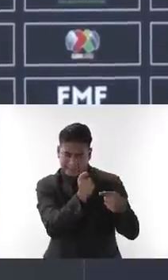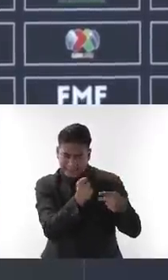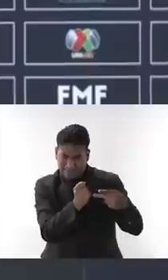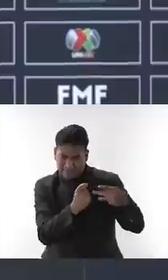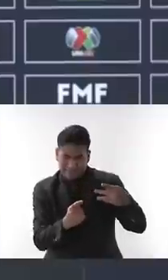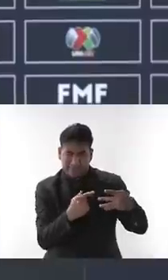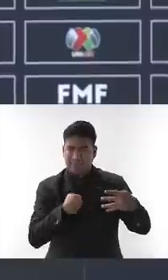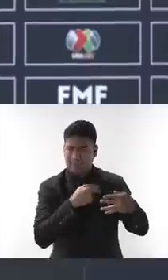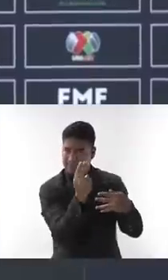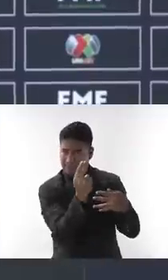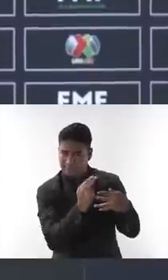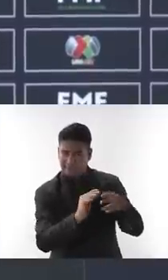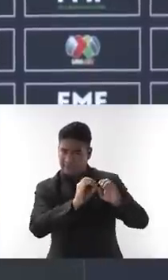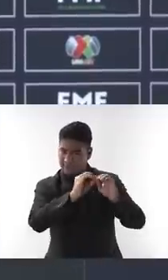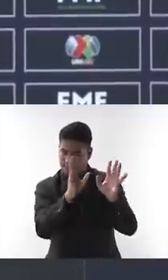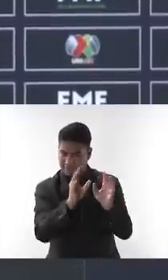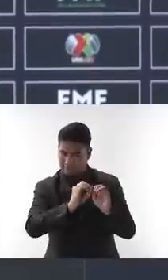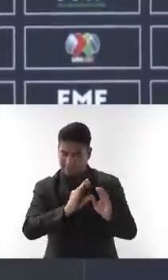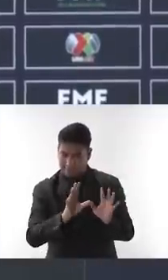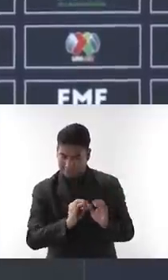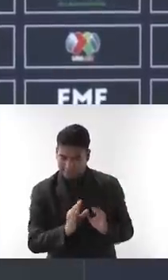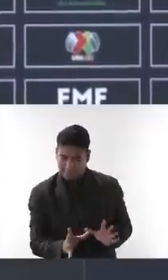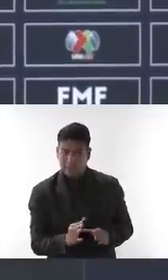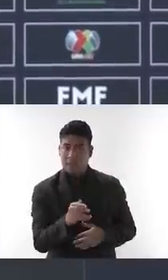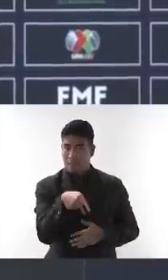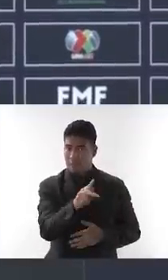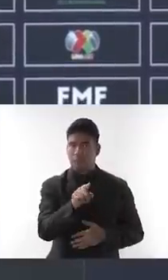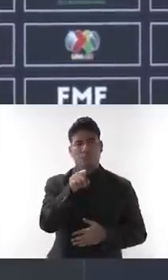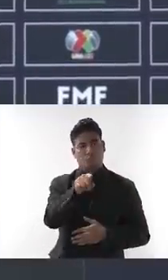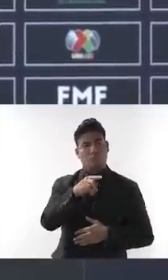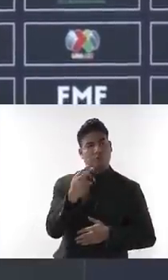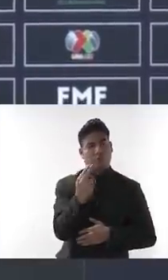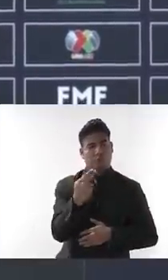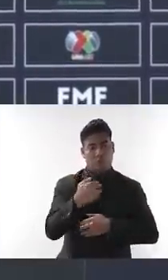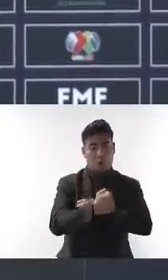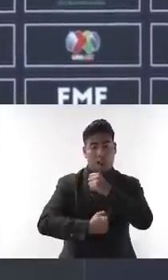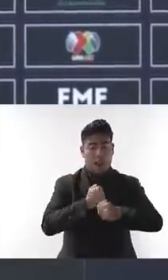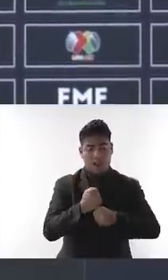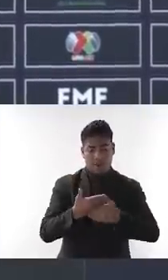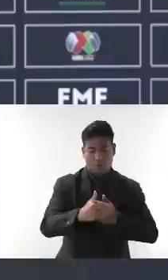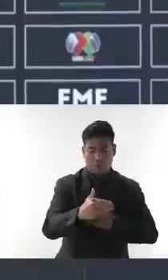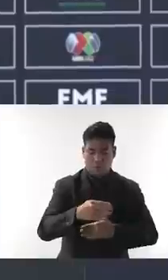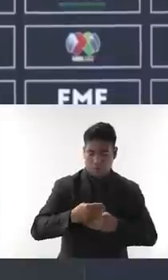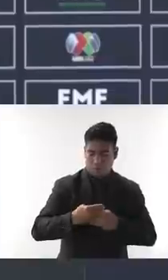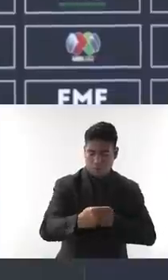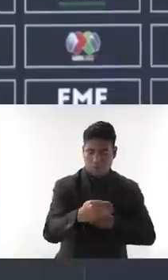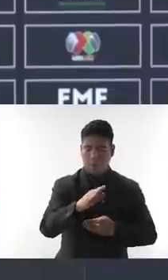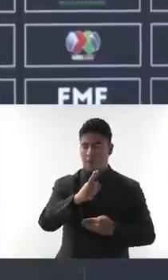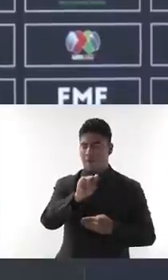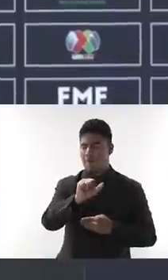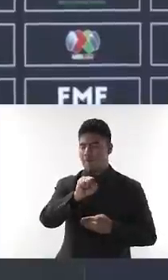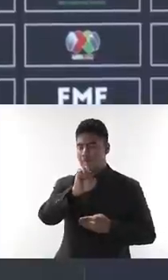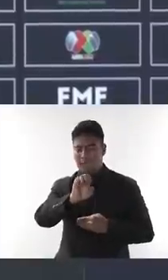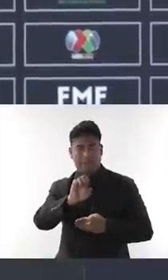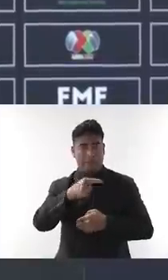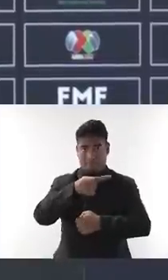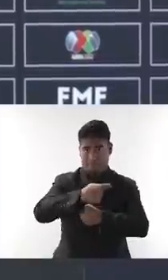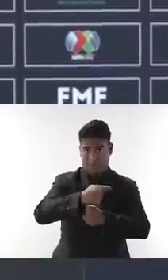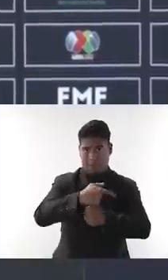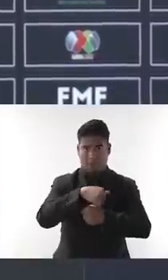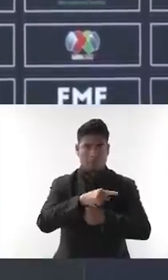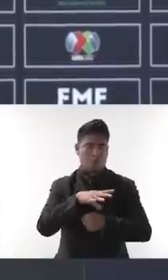que tendrías en la primera fase del año, tendrías un título de campeón